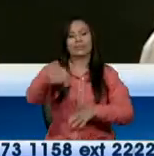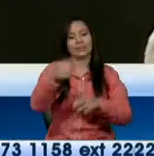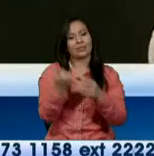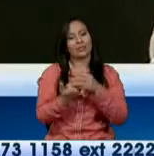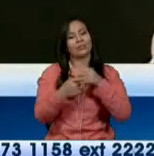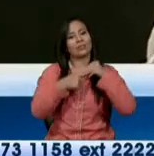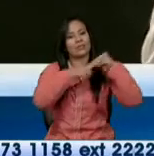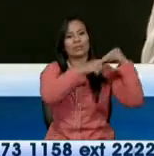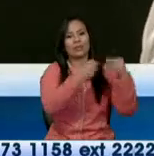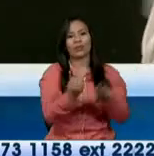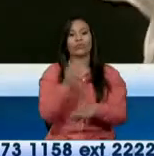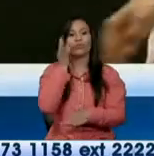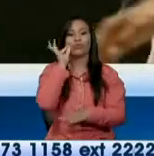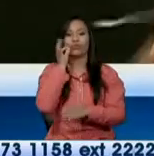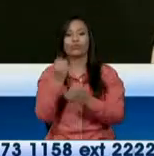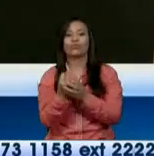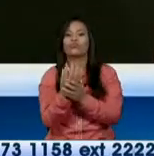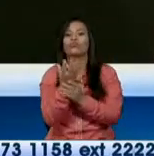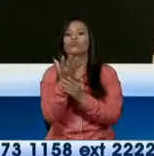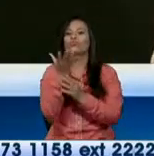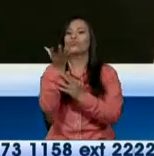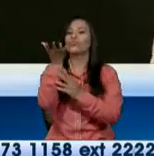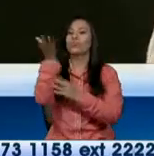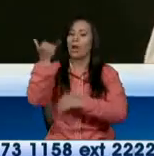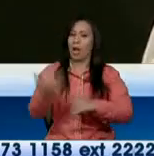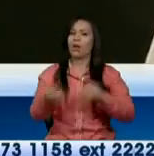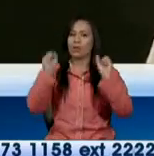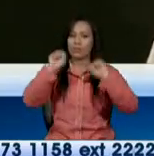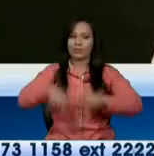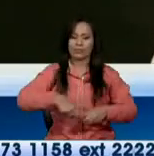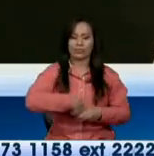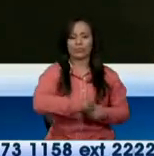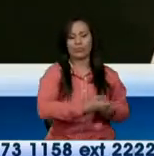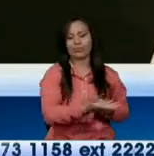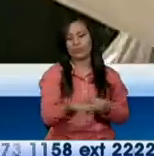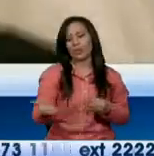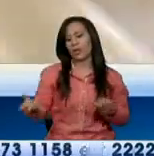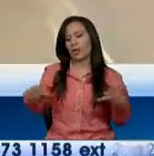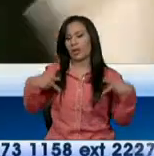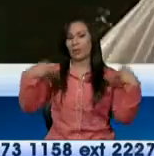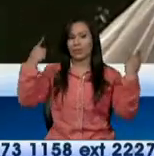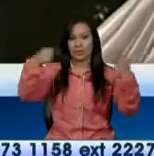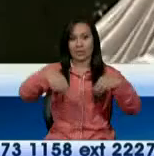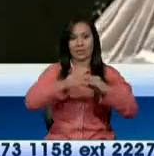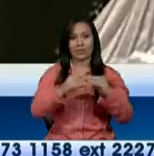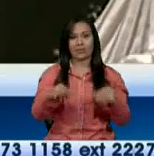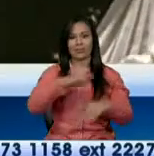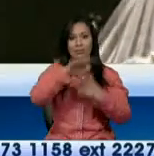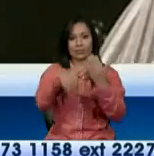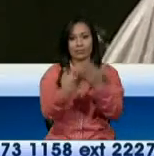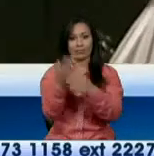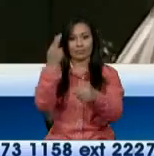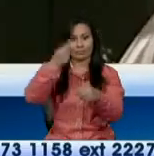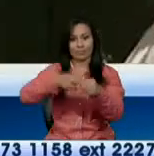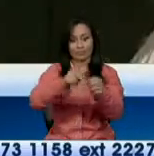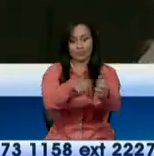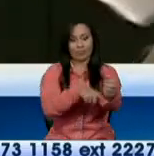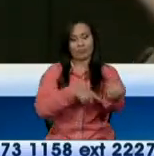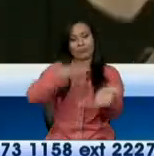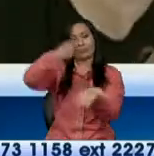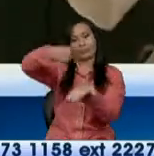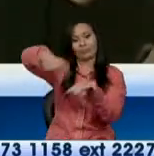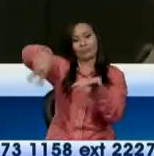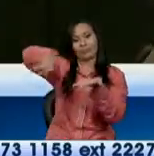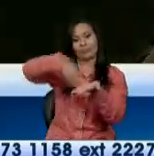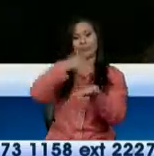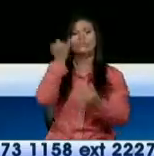los frutos, es decir, es el tiempo de sembrar en la vida y en la tierra. Quienes participan de este tipo de rituales